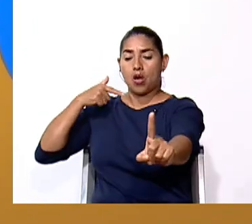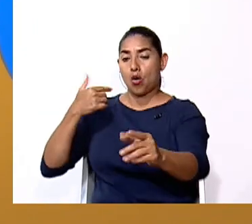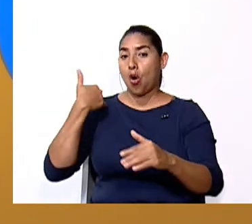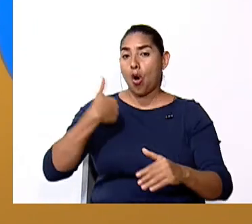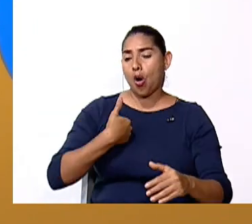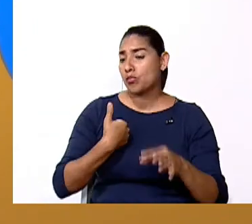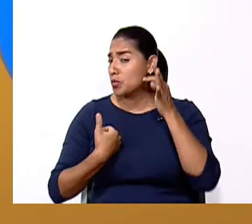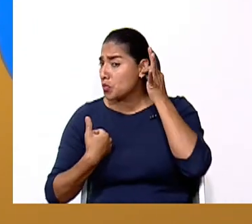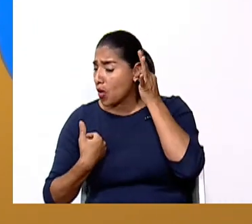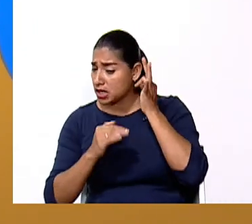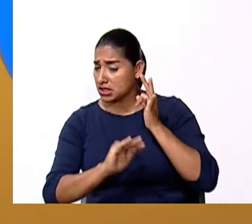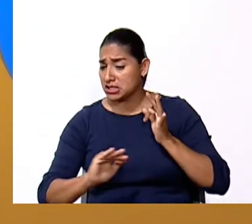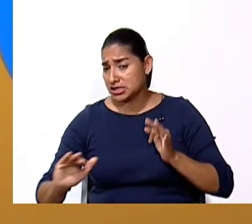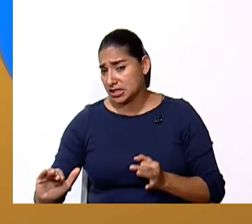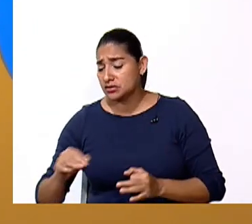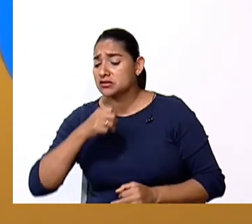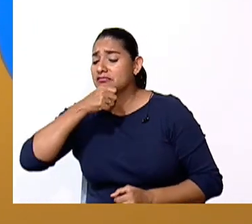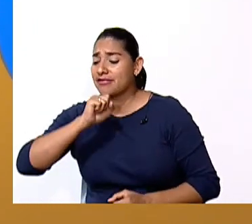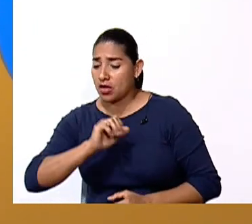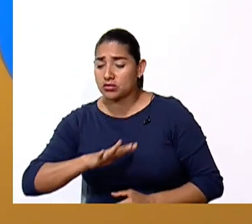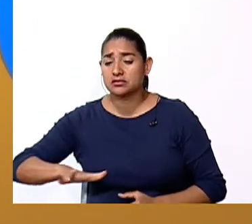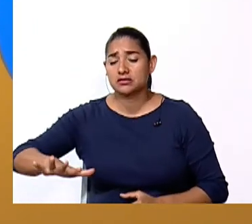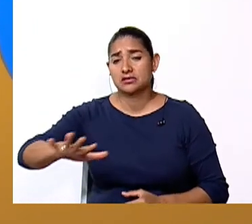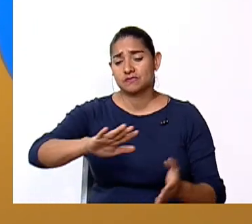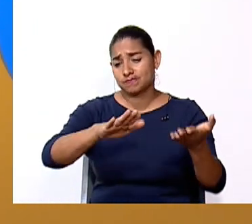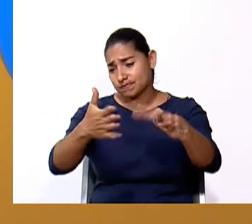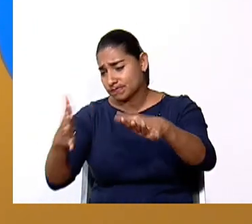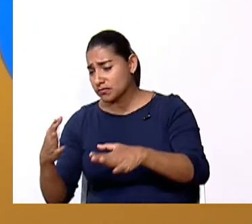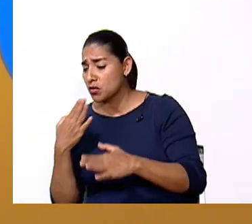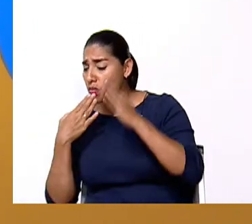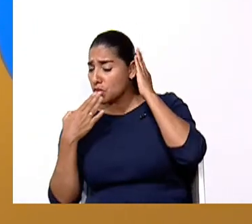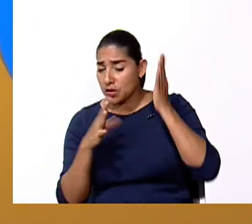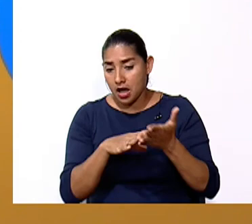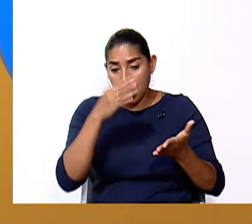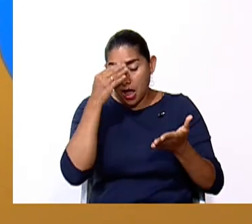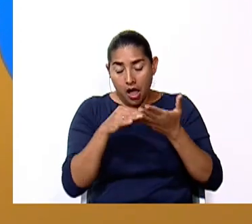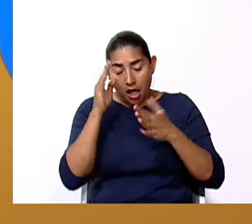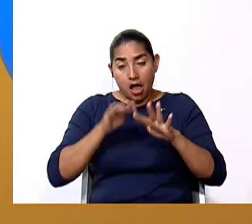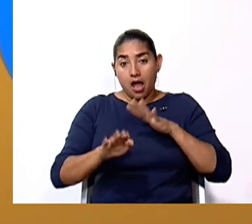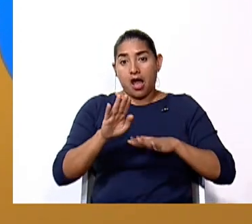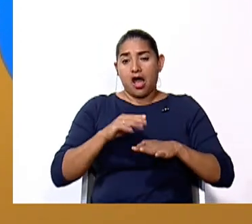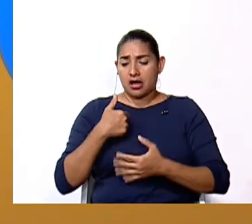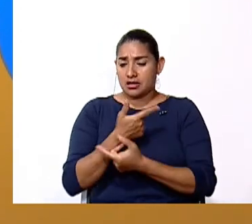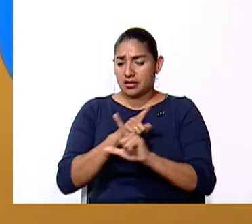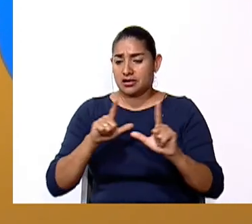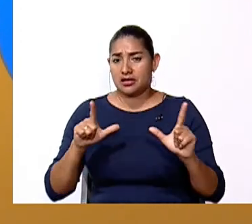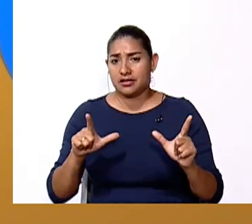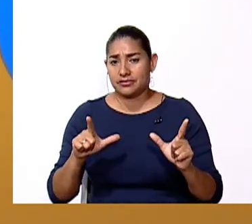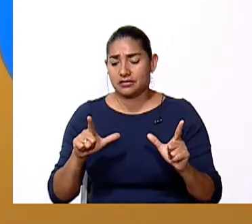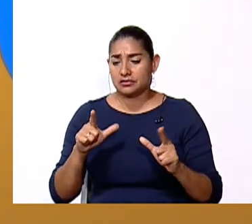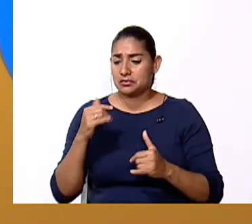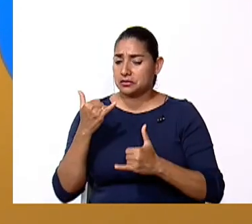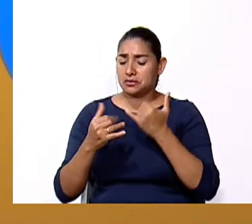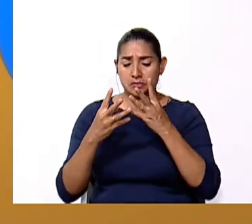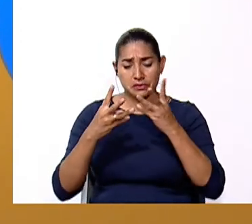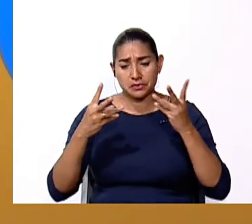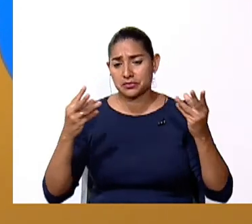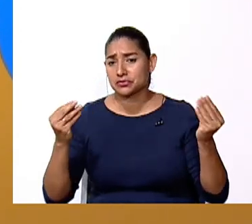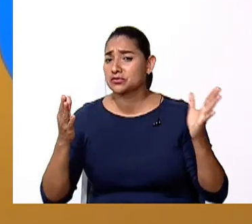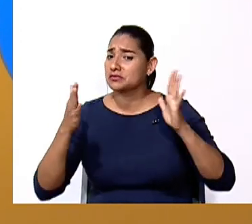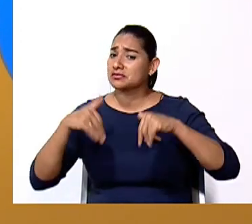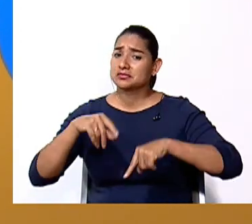Ignacio interrogó a dos mujeres que ahí encontró. Y estos revelaron que el verdadero Garavito había marchado con sus fuerzas hacia Puerto Landecho.